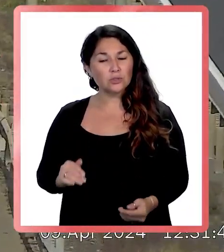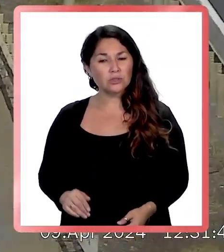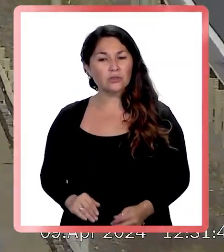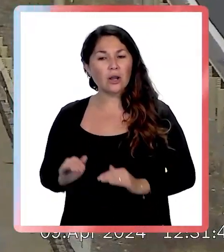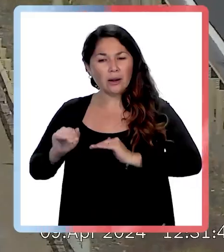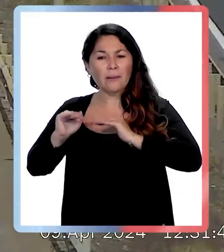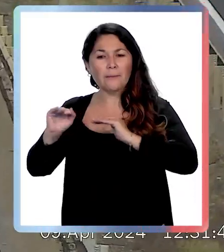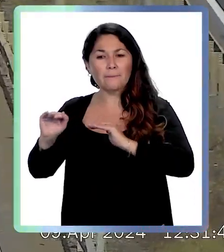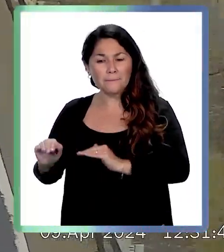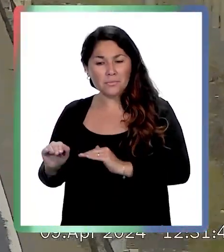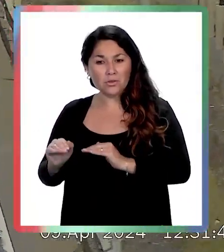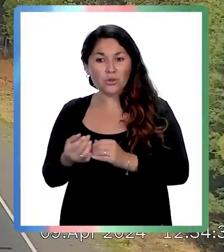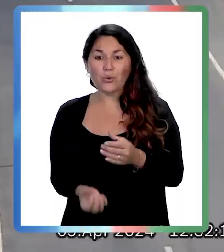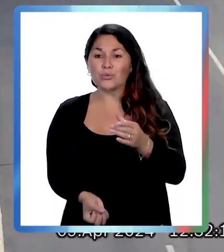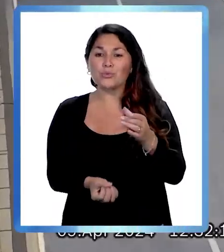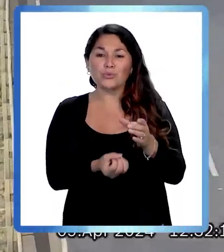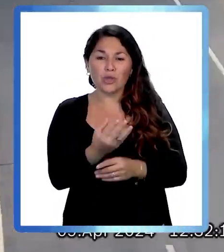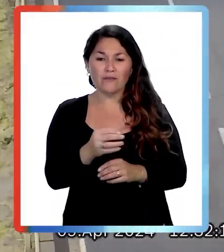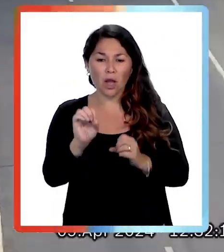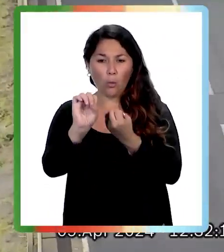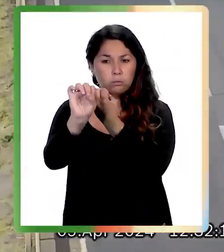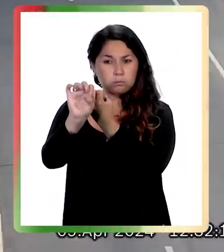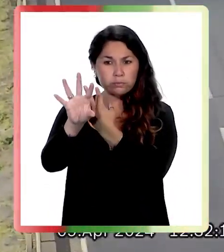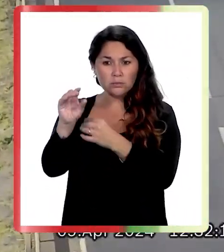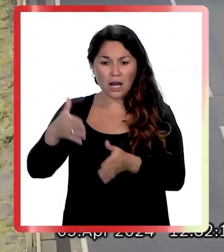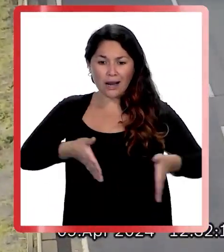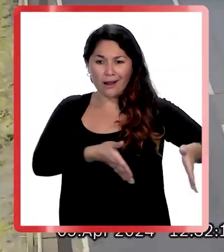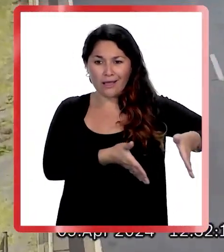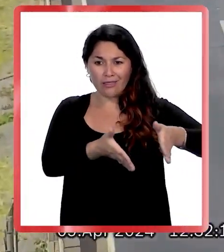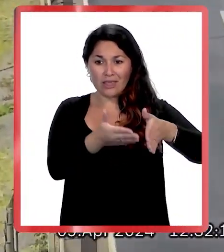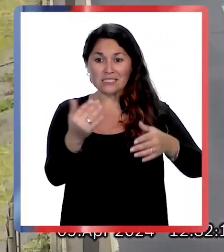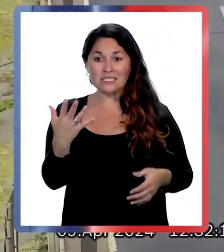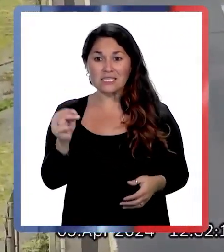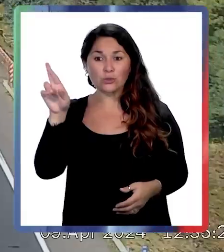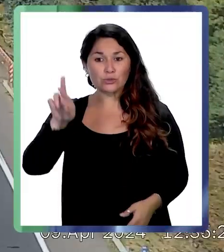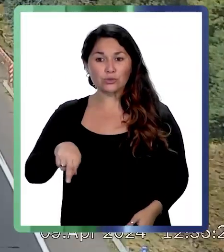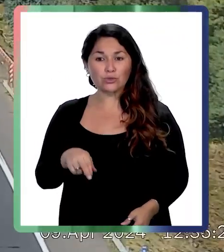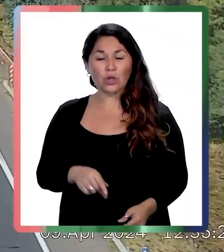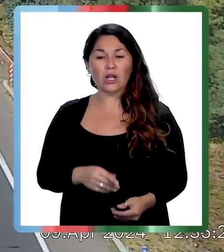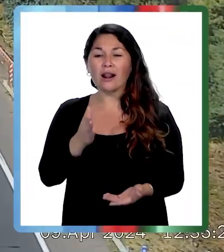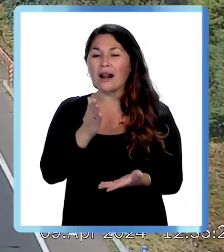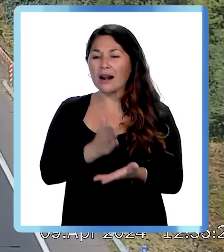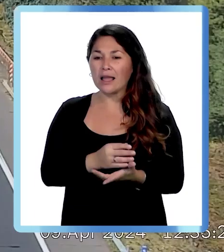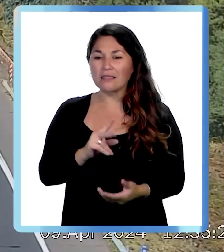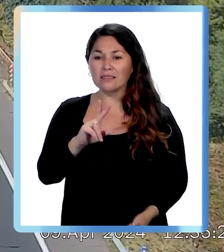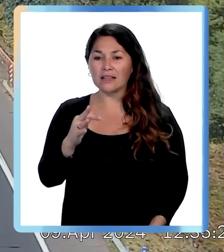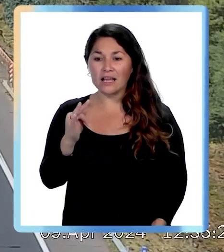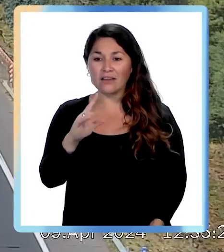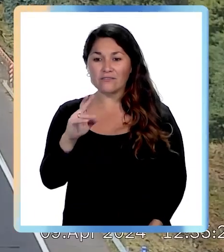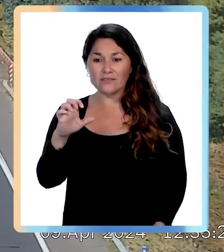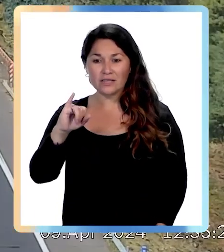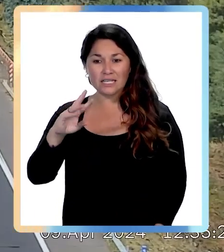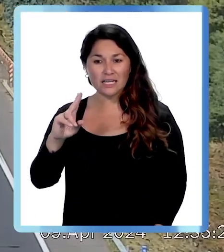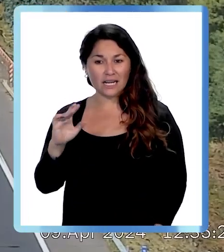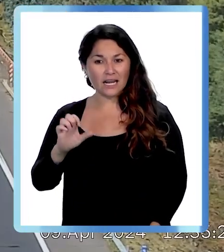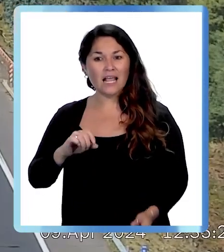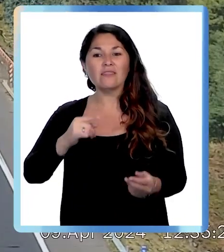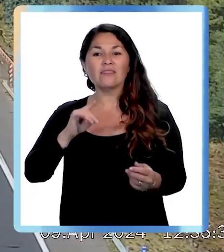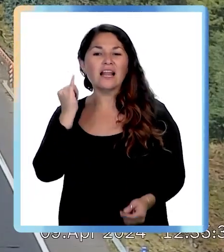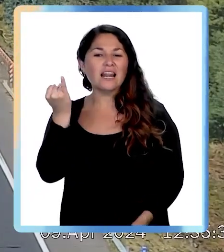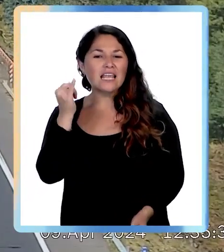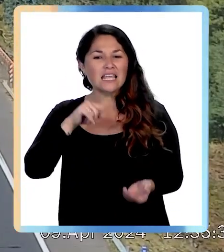la inauguración de las nuevas cámaras que se ubican en la Ruta 5 Sur, que desde Coyipulli hasta Freire estarán captando por medio de